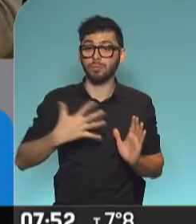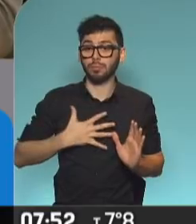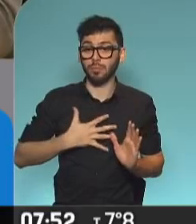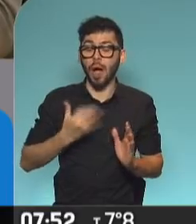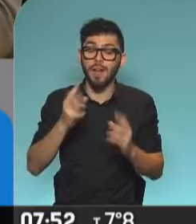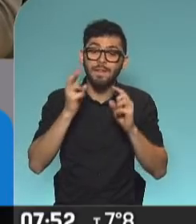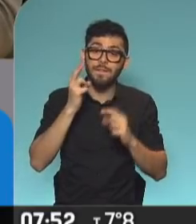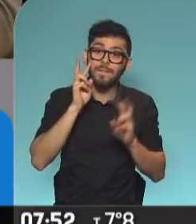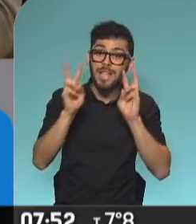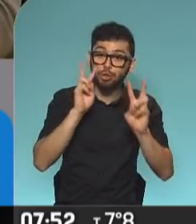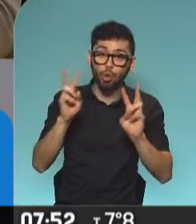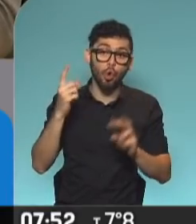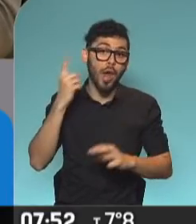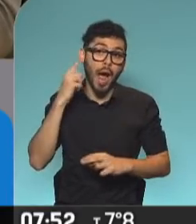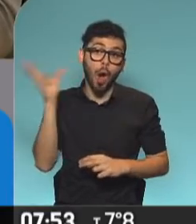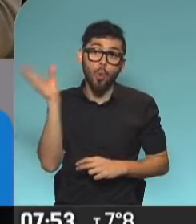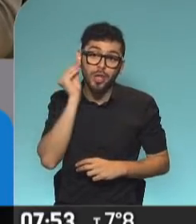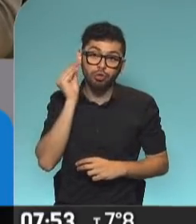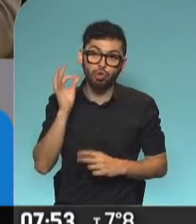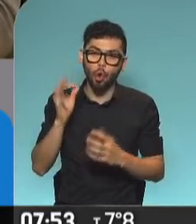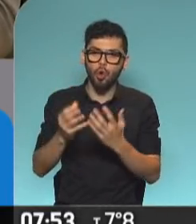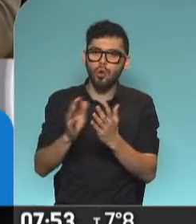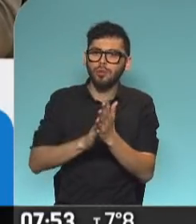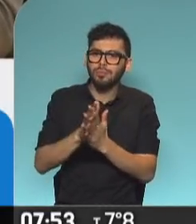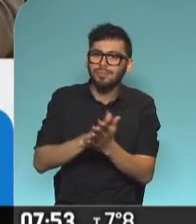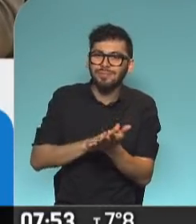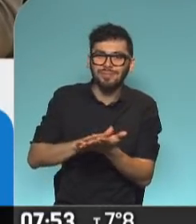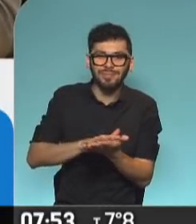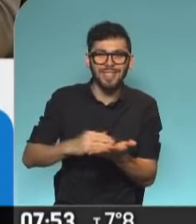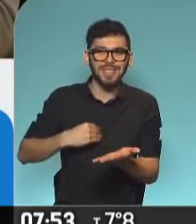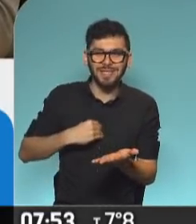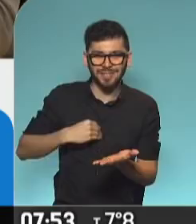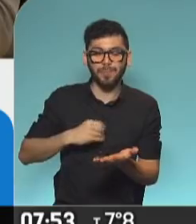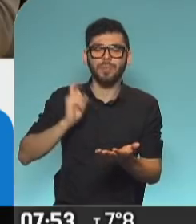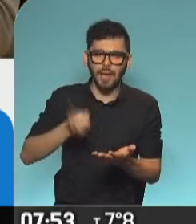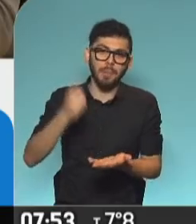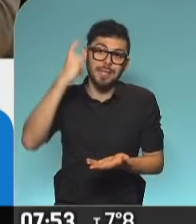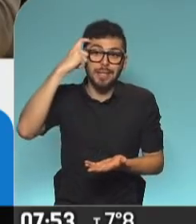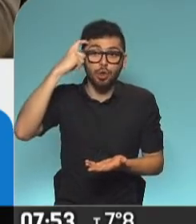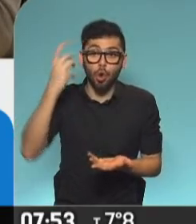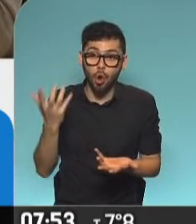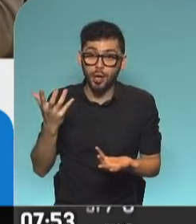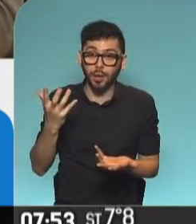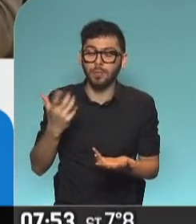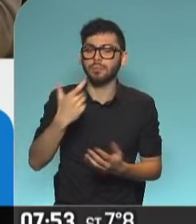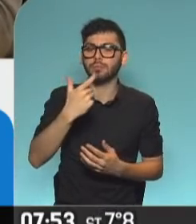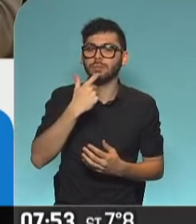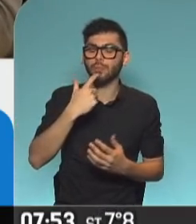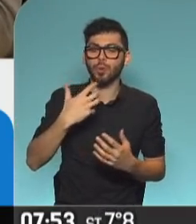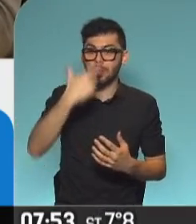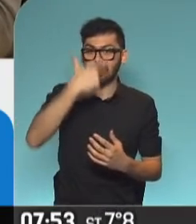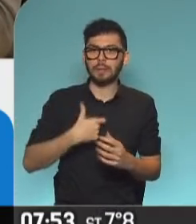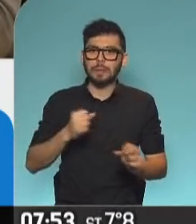por la visión, la audición, los medios táctiles y demás, y cómo la psicológica, ¿no? Cómo responde una persona frente al